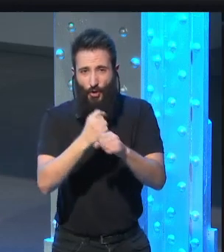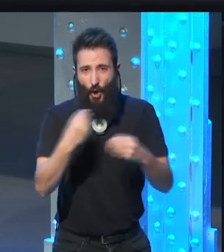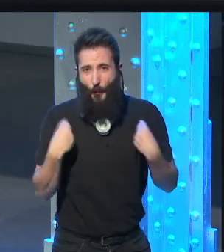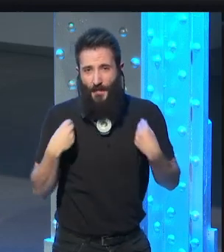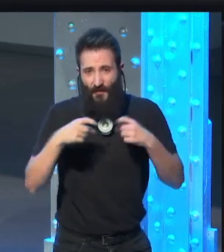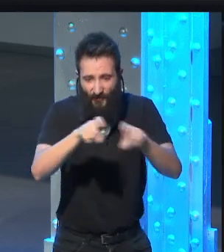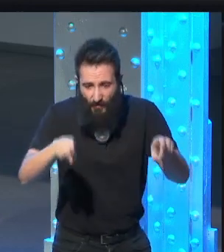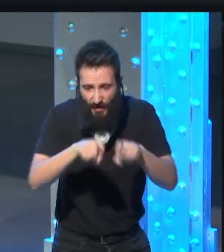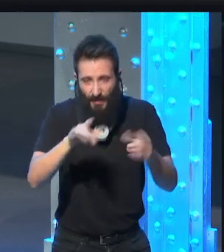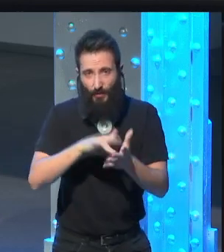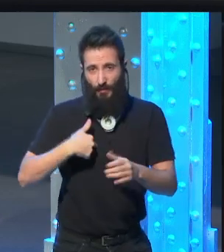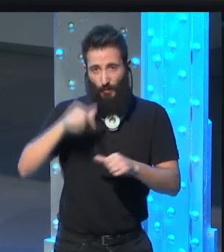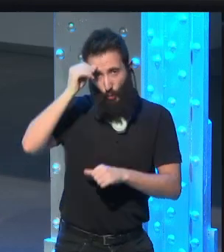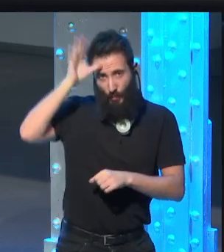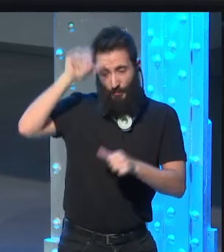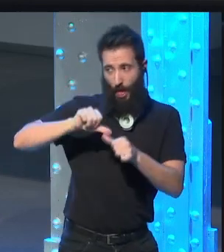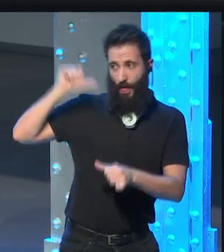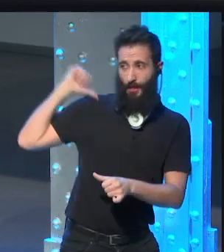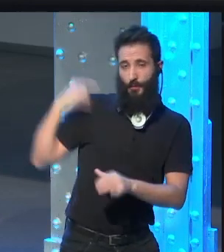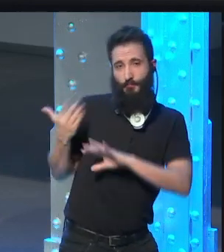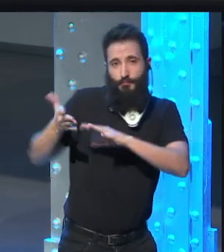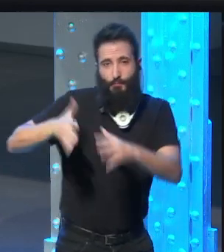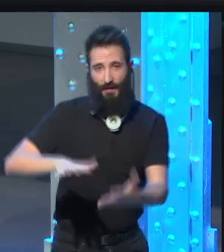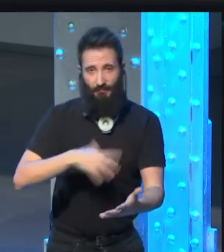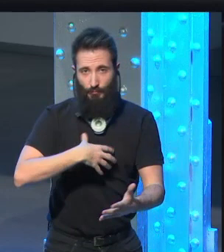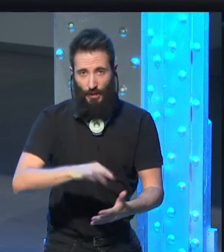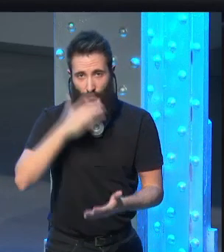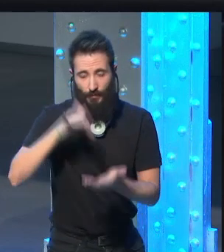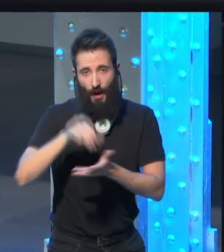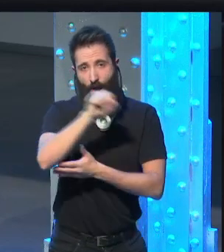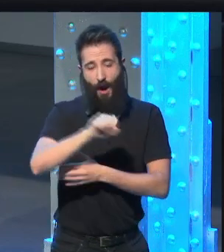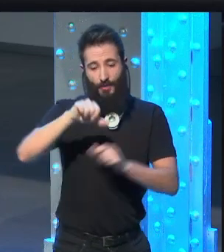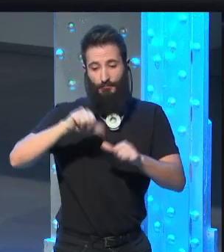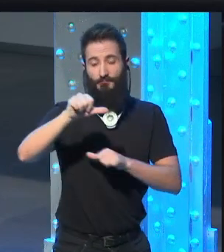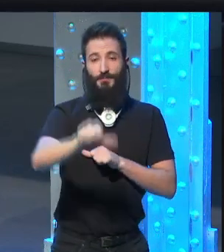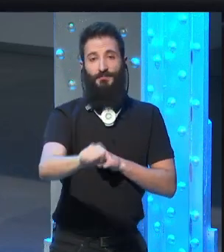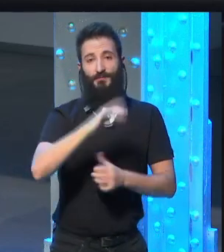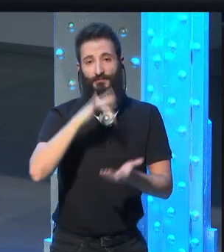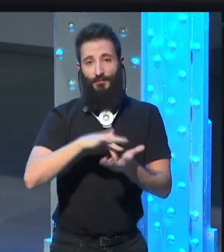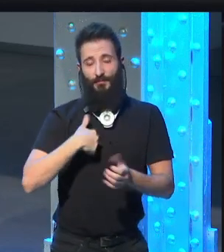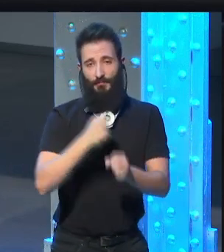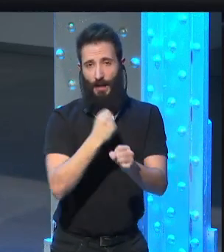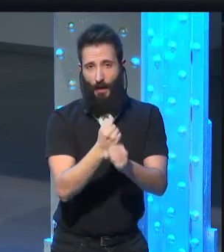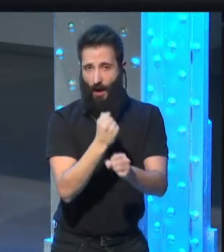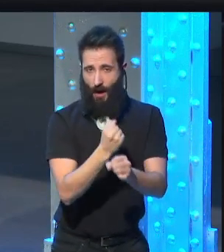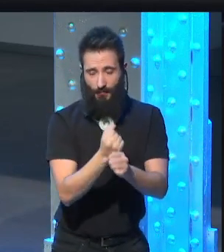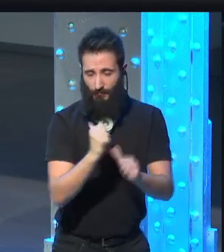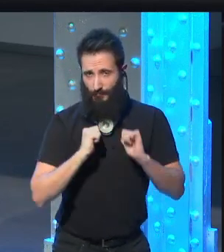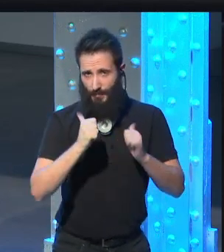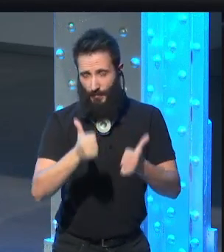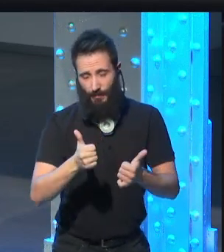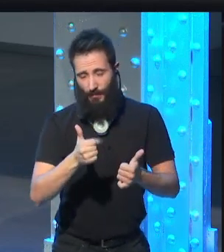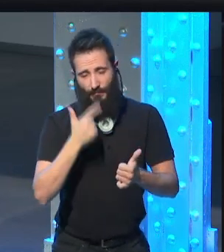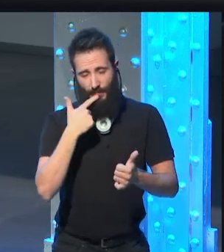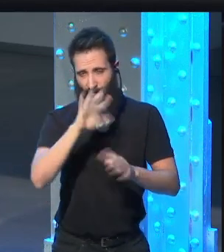o menos el mismo conocimiento que yo ya tenía. Y muchos años después de empezar a trabajar,